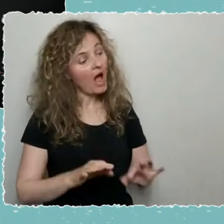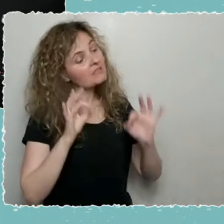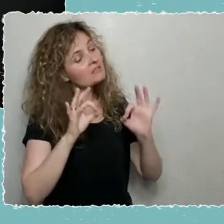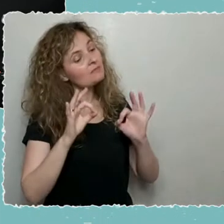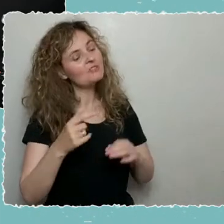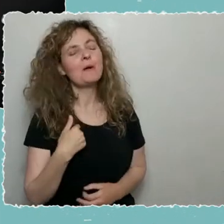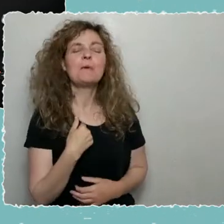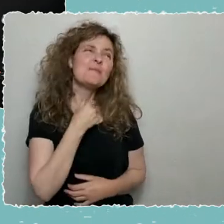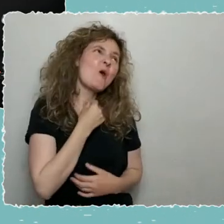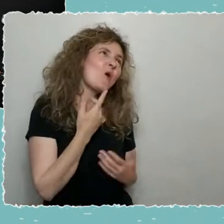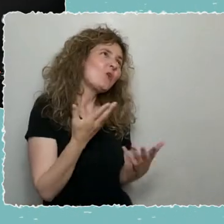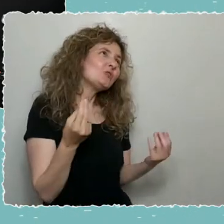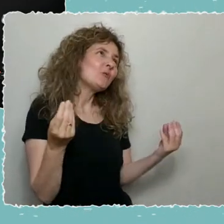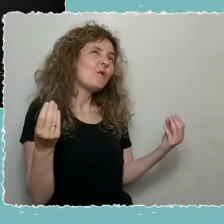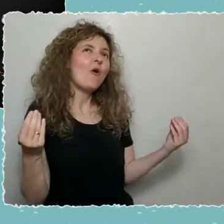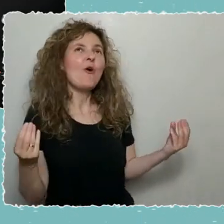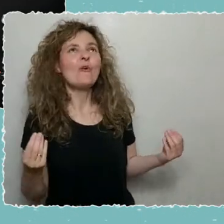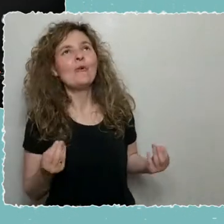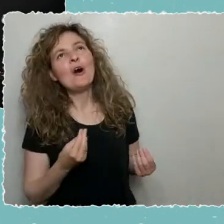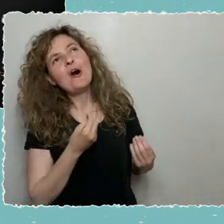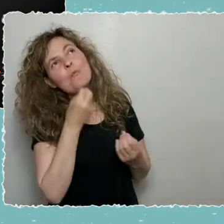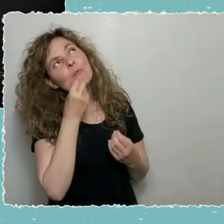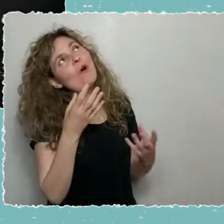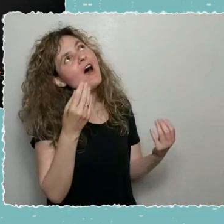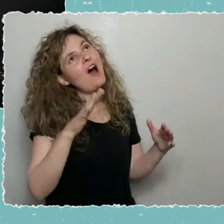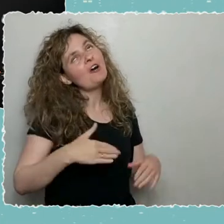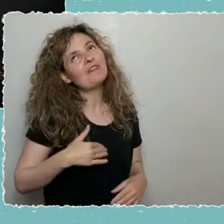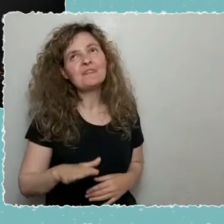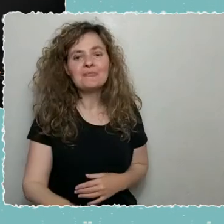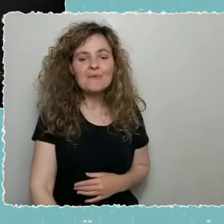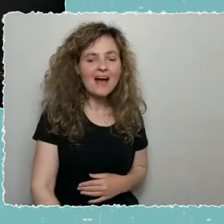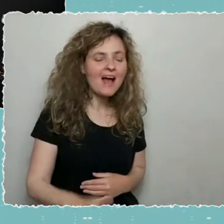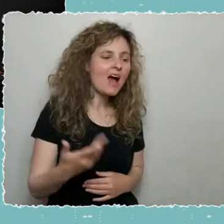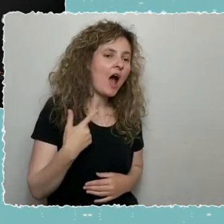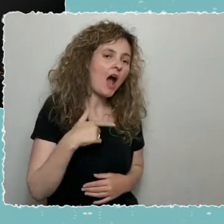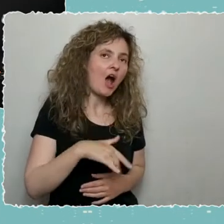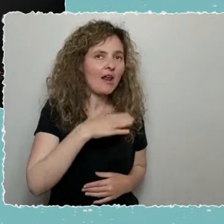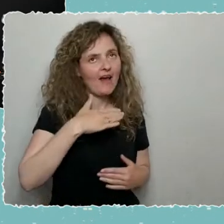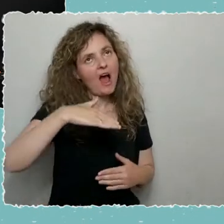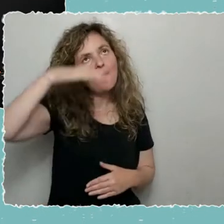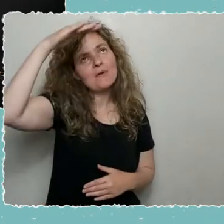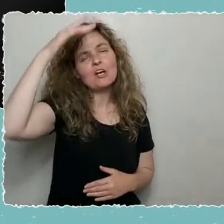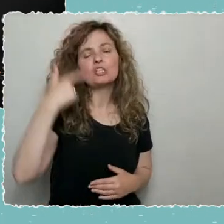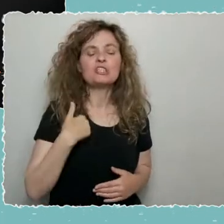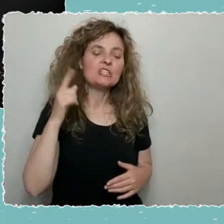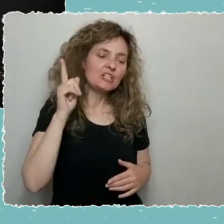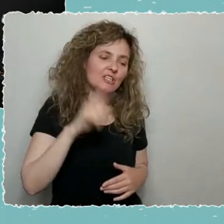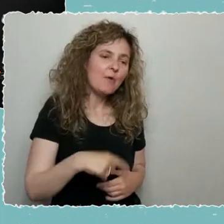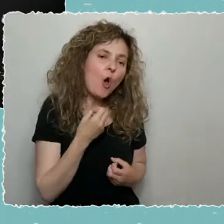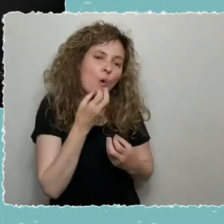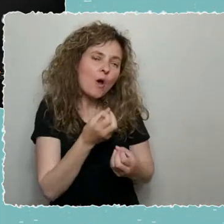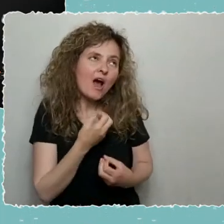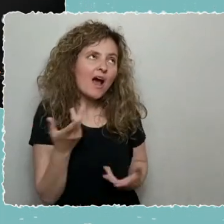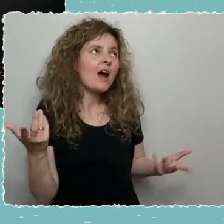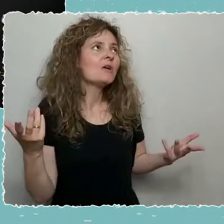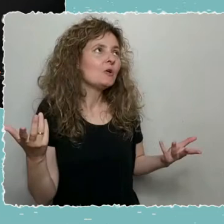E así, a mí gustábame moito eso, bueno, de pequena. E máis agora de grande tamén, gorditos e